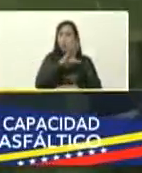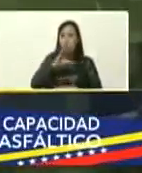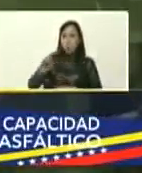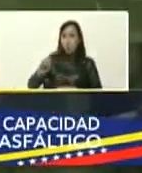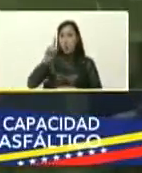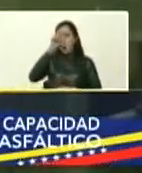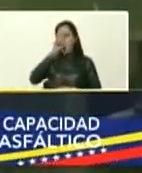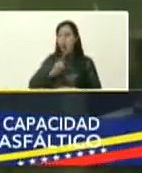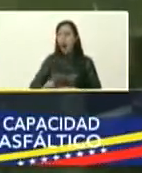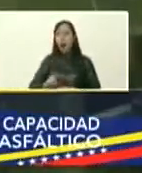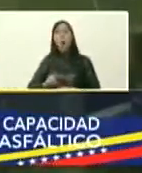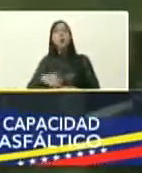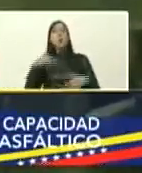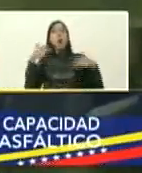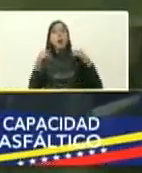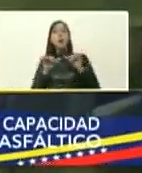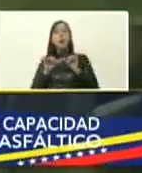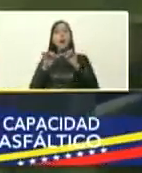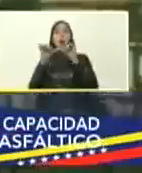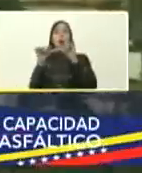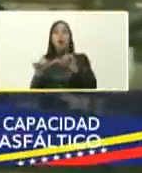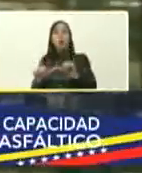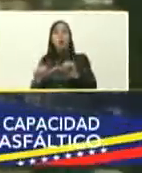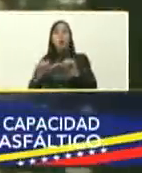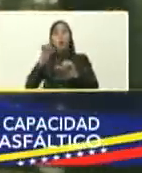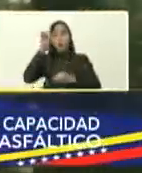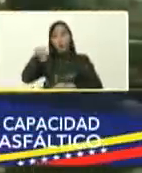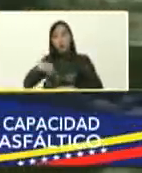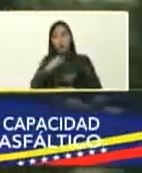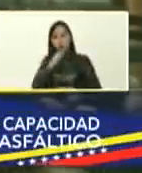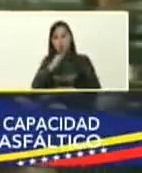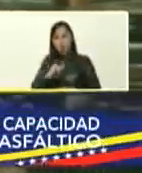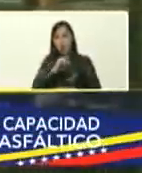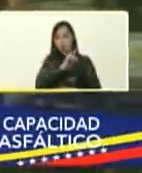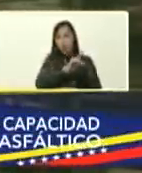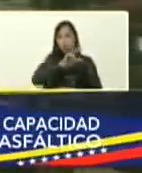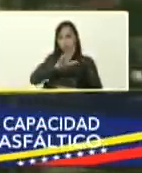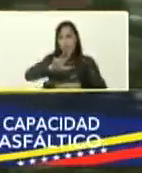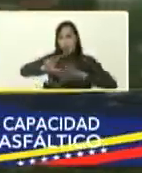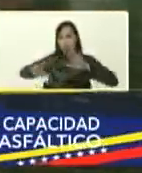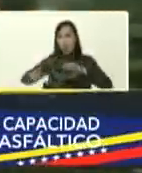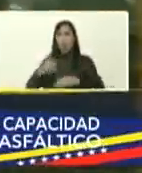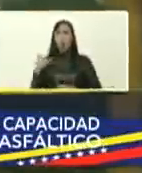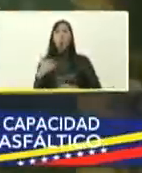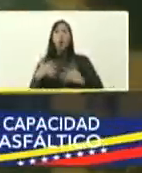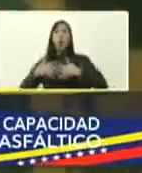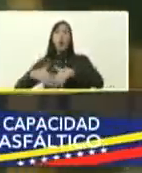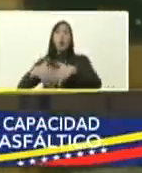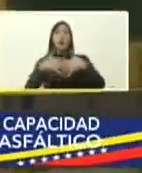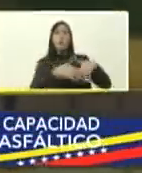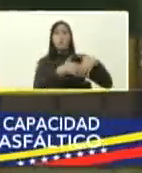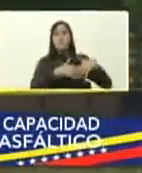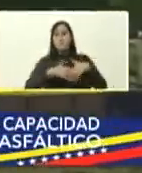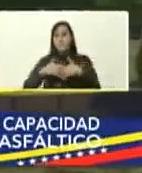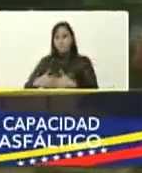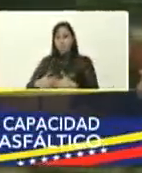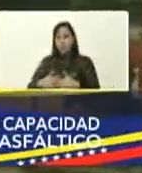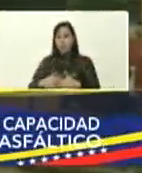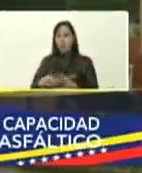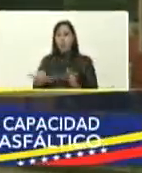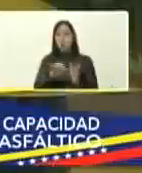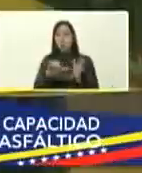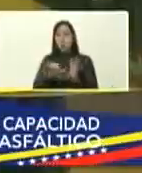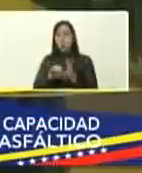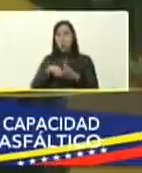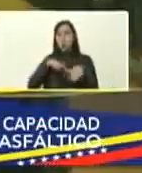en una actividad continua, pero debo indicar que tenemos 138 empresas en esta zona industrial de